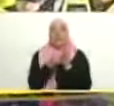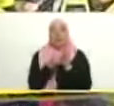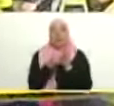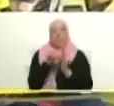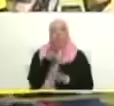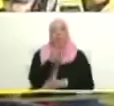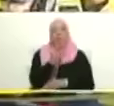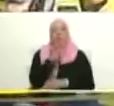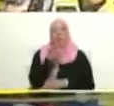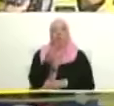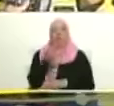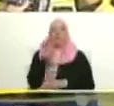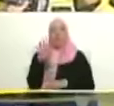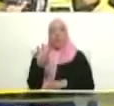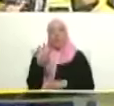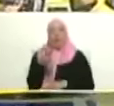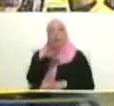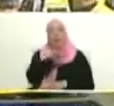17.443